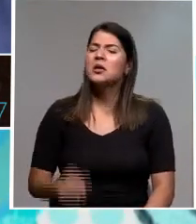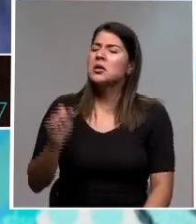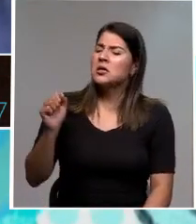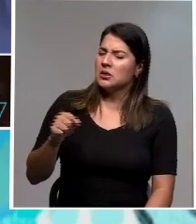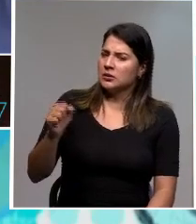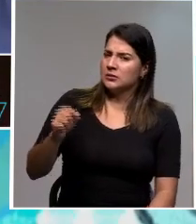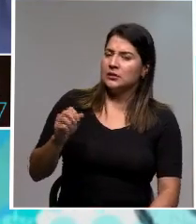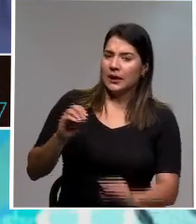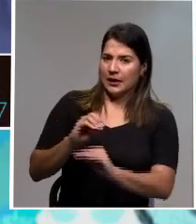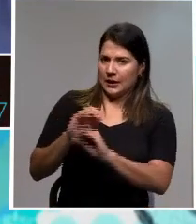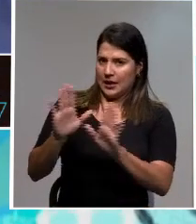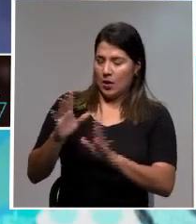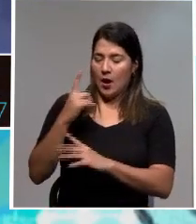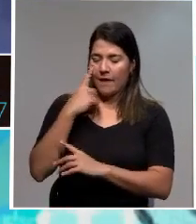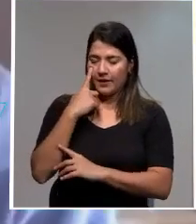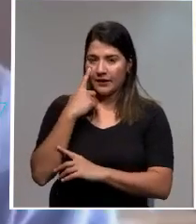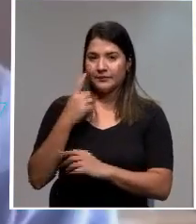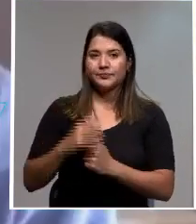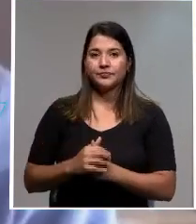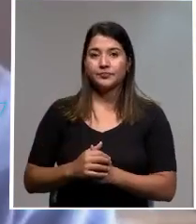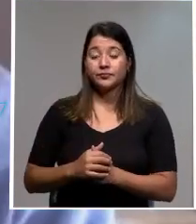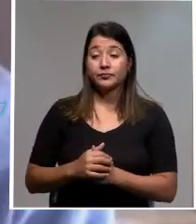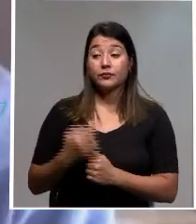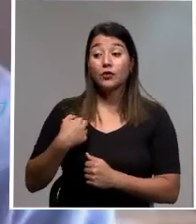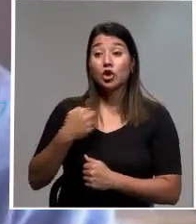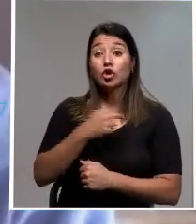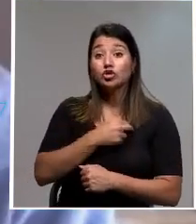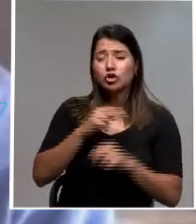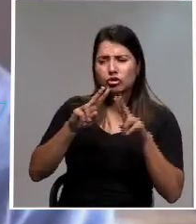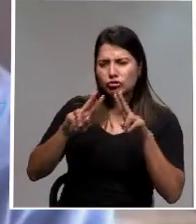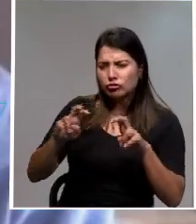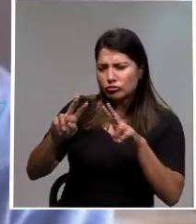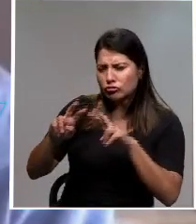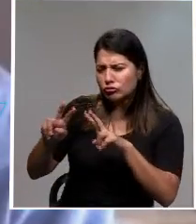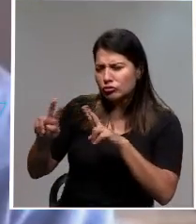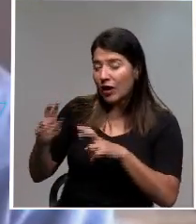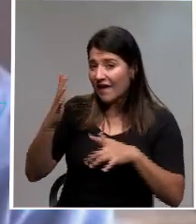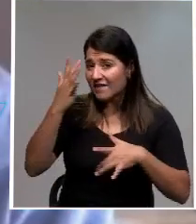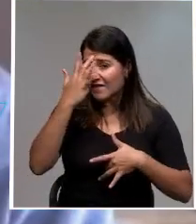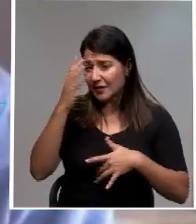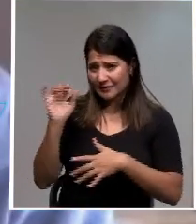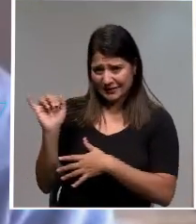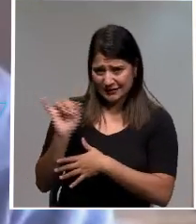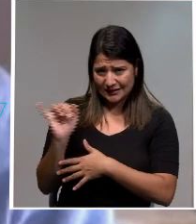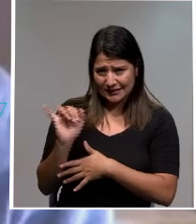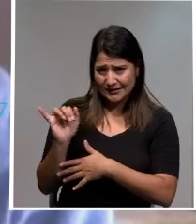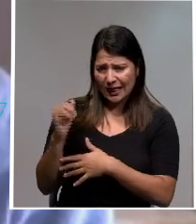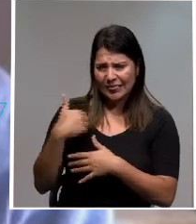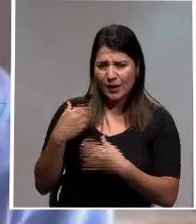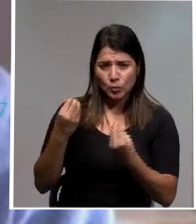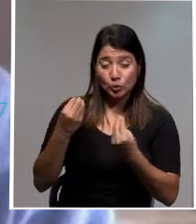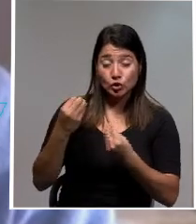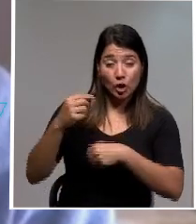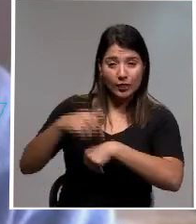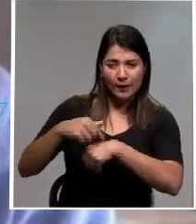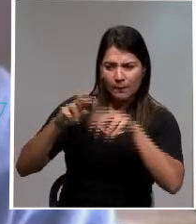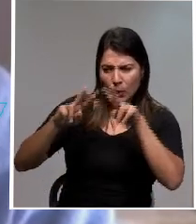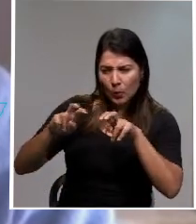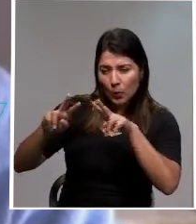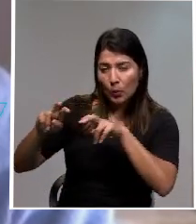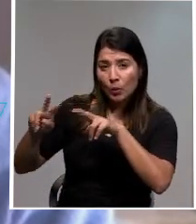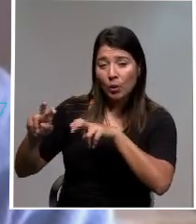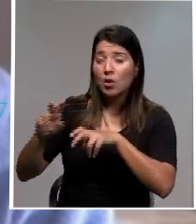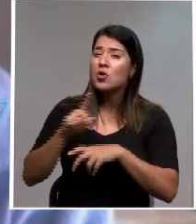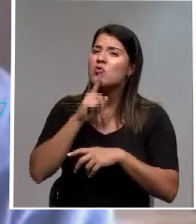Sí, claro. Vamos a ver. A los que hemos estudiado las enfermedades infecciosas desde hace muchísimos años, realmente esto